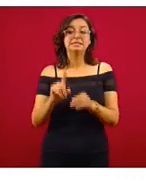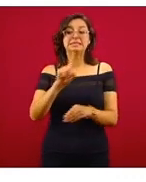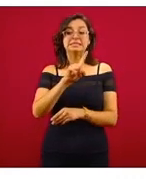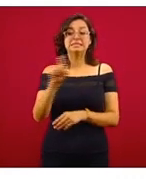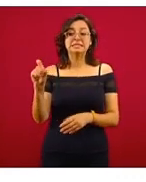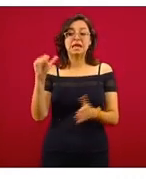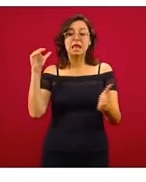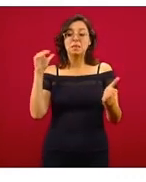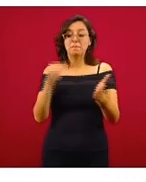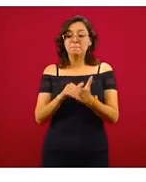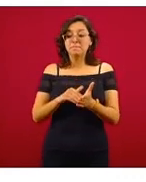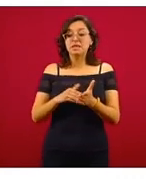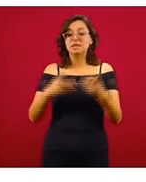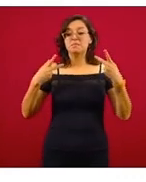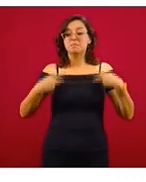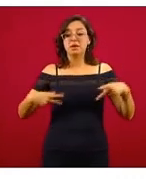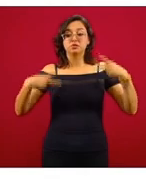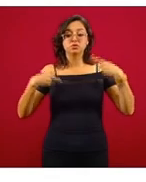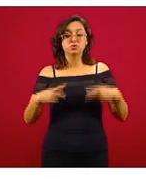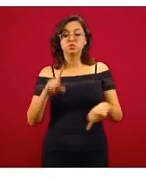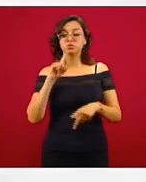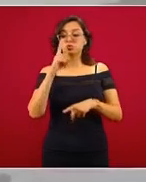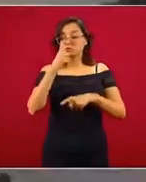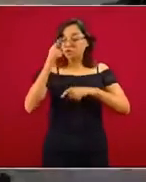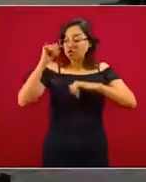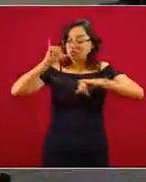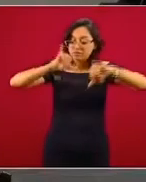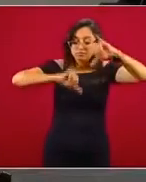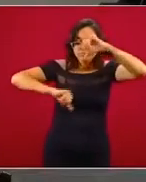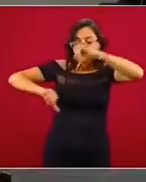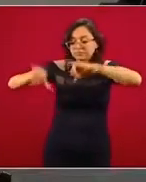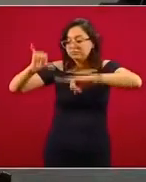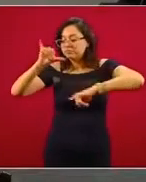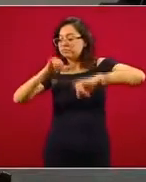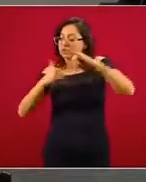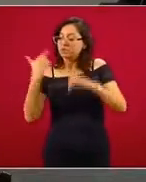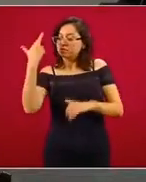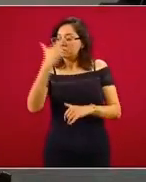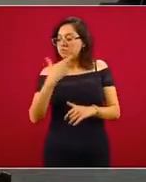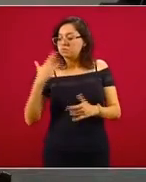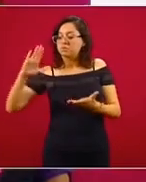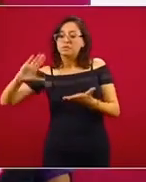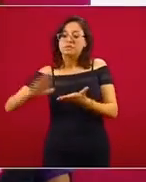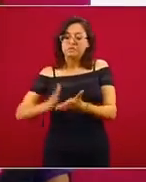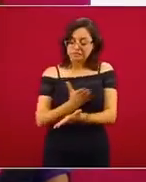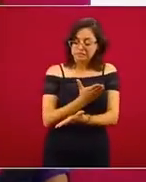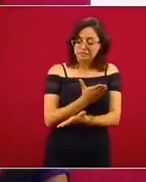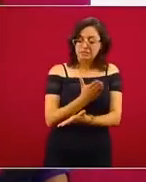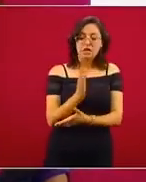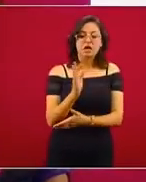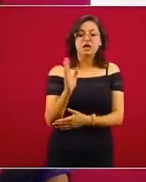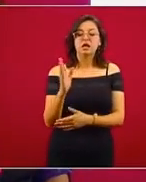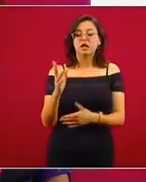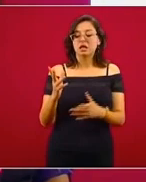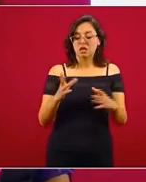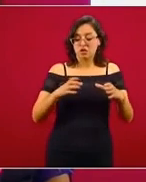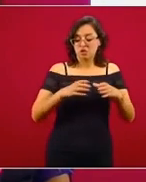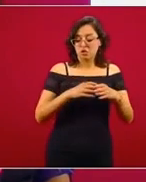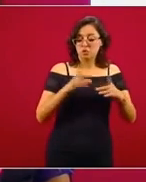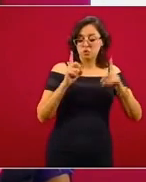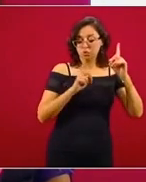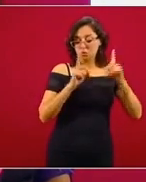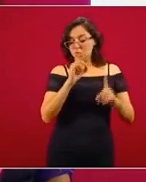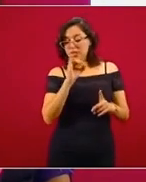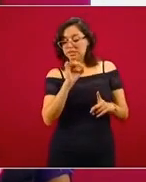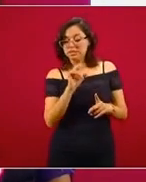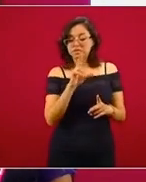100.000 las and we personas que han have sido studied over estudiadas, a que han hundred sido thousand clasificadas como casos cases so far. sospechosos y que en un punto